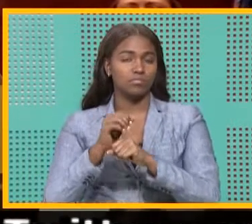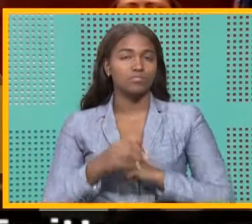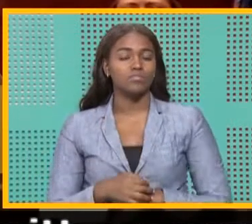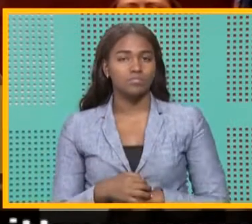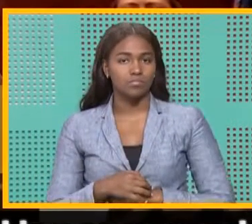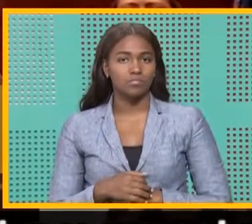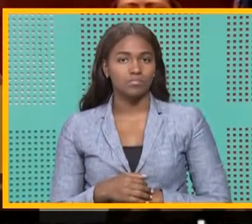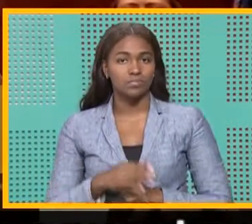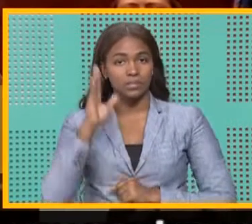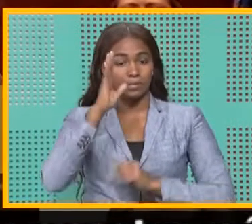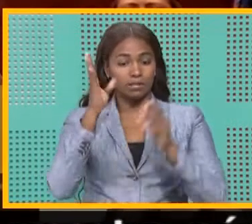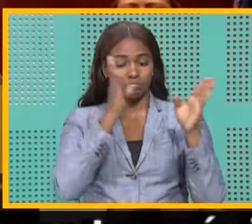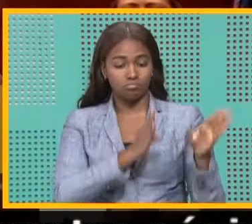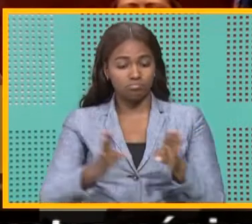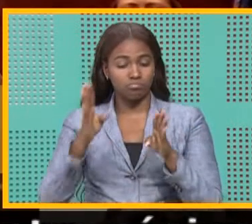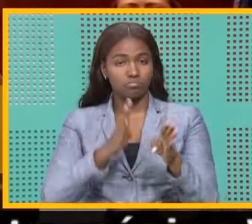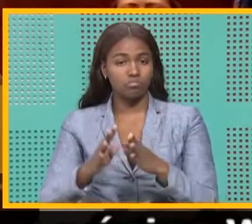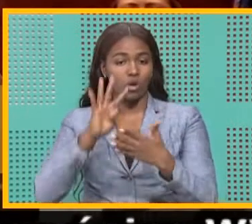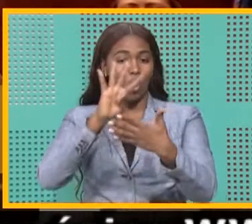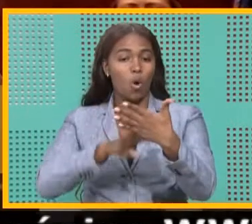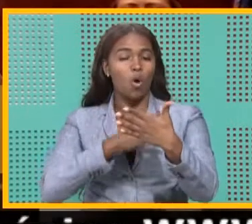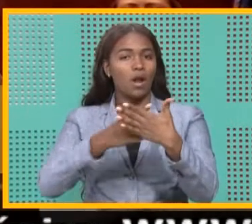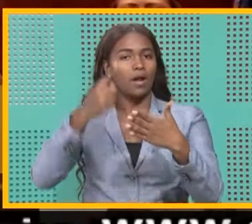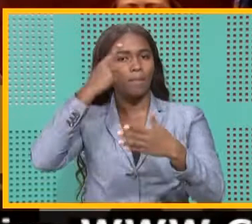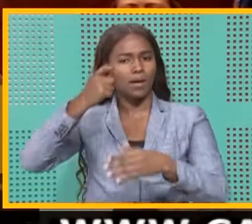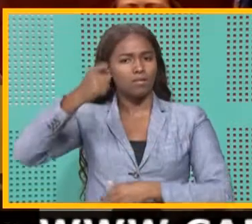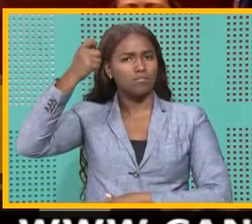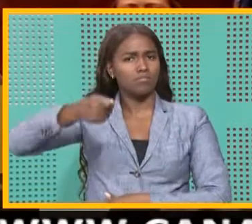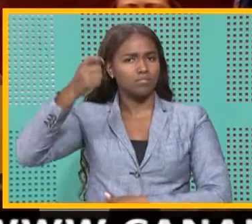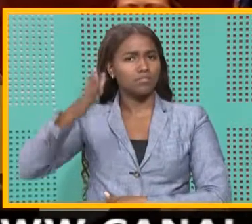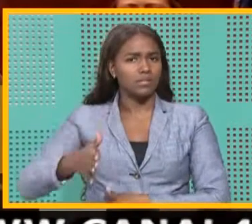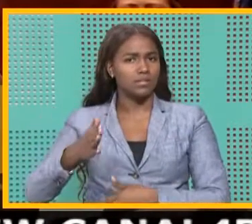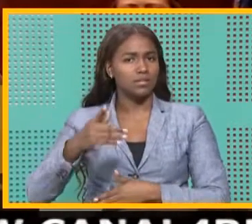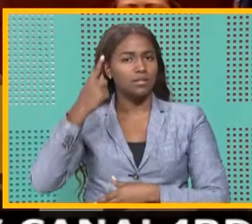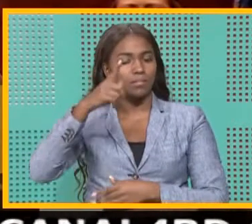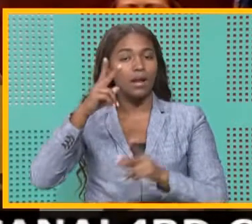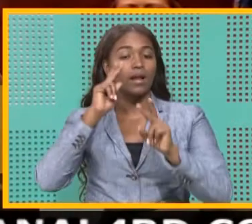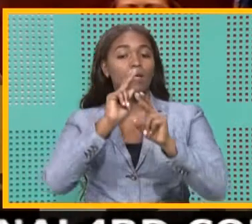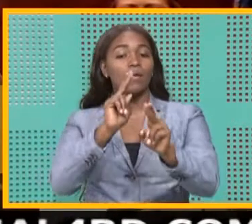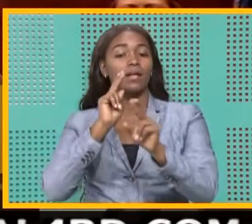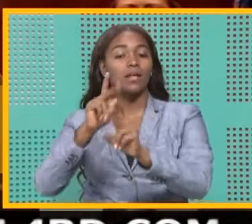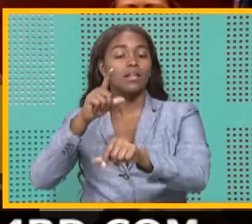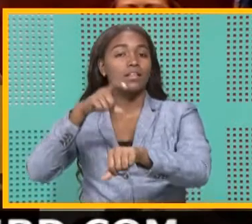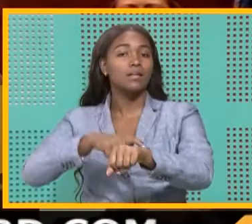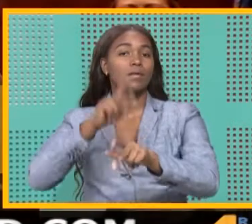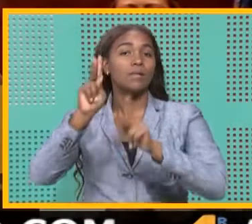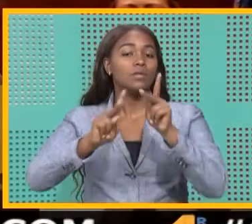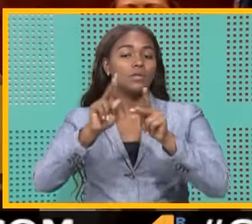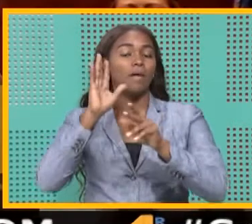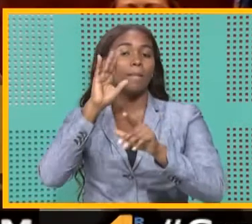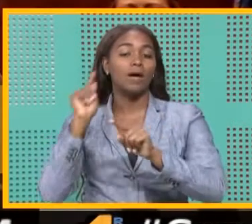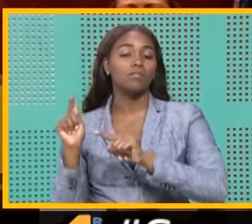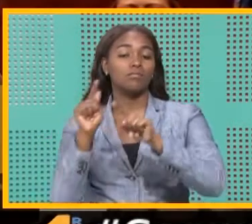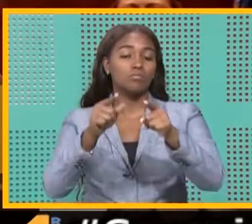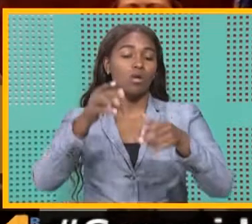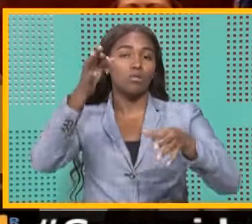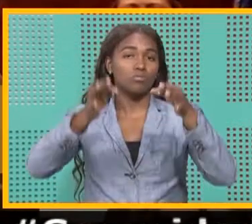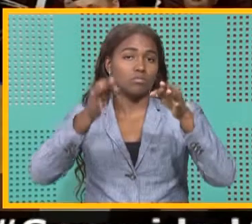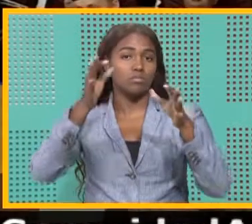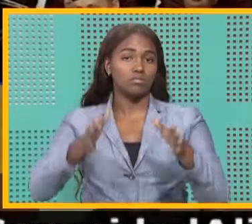Organizaremos los horarios de las audiencias para respetar el tiempo de las personas que recurren a la justicia.